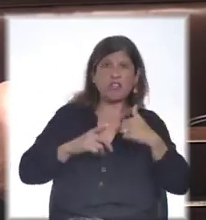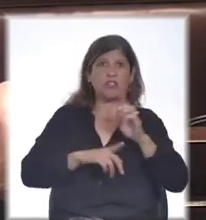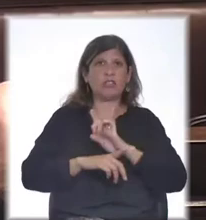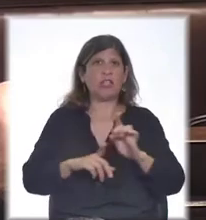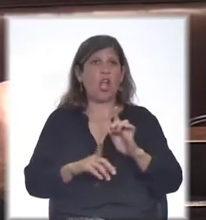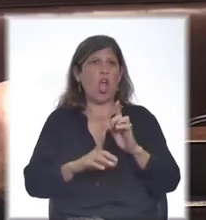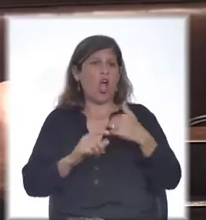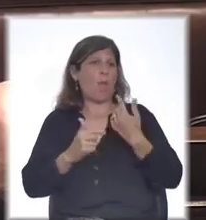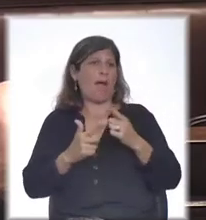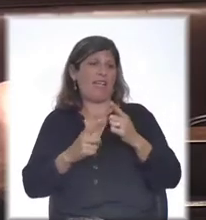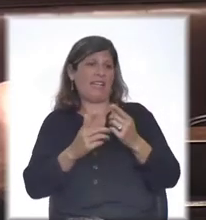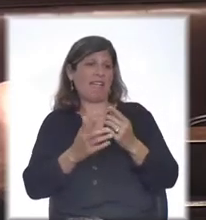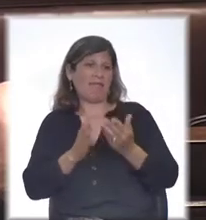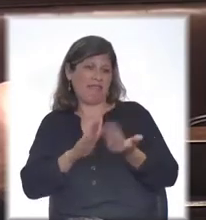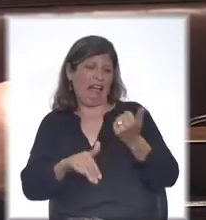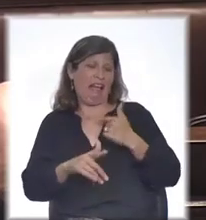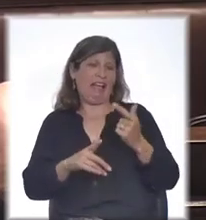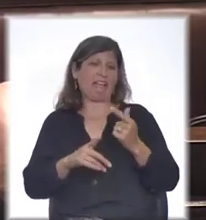destruir el orden constitucional.